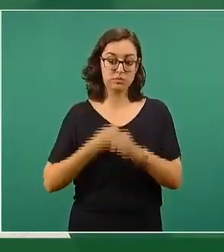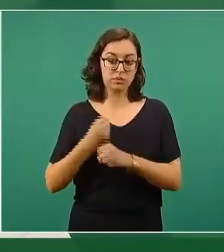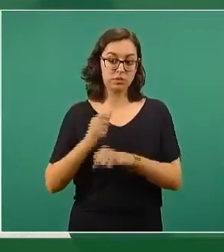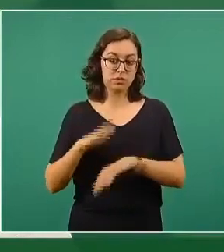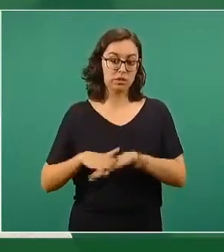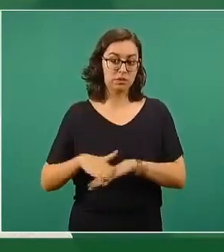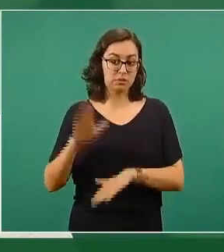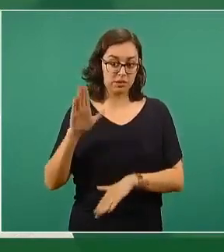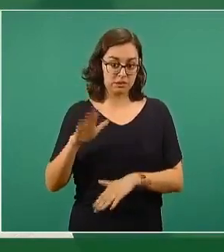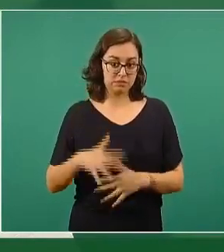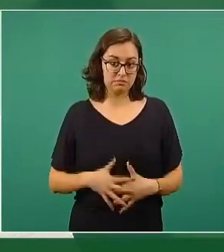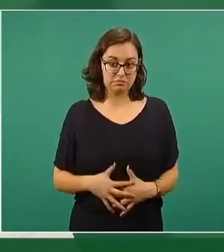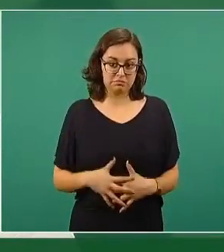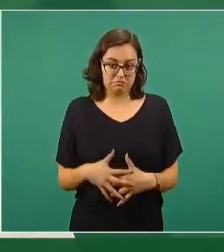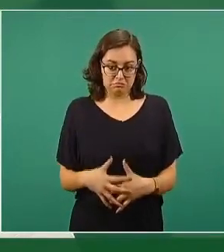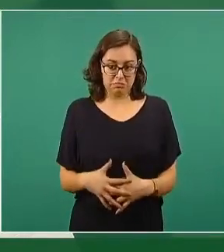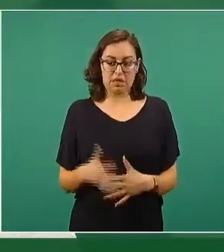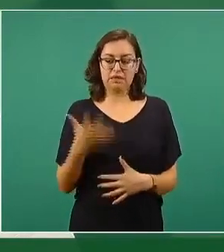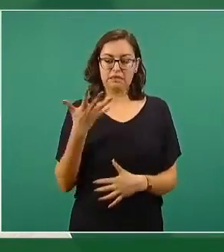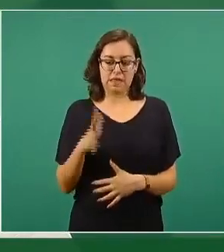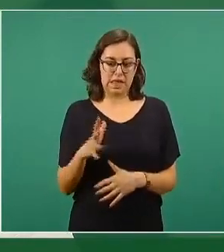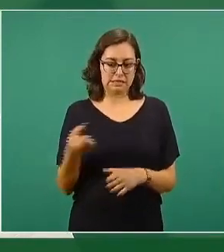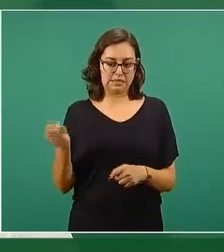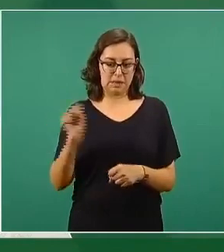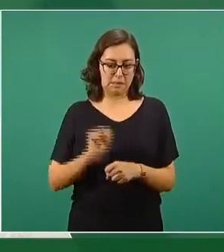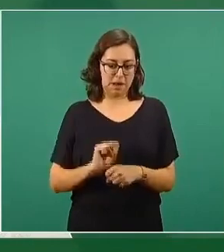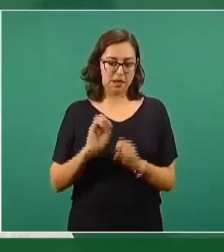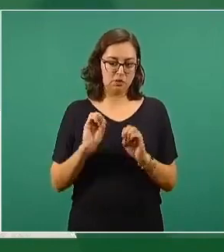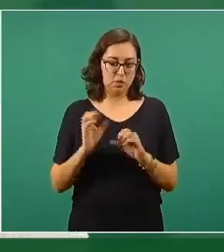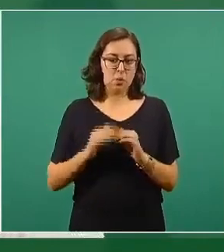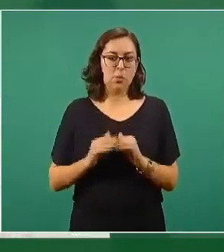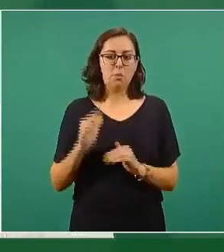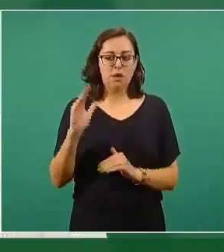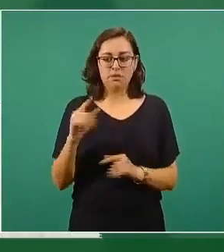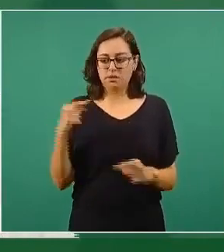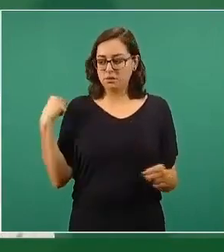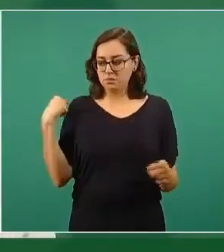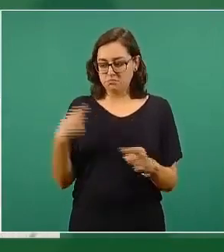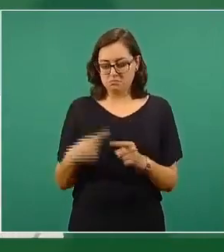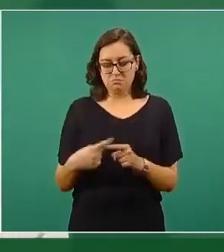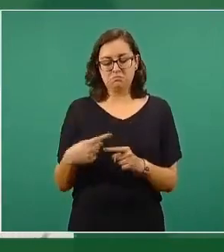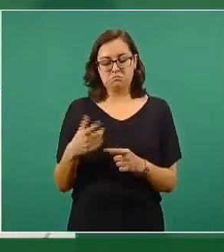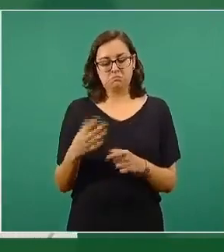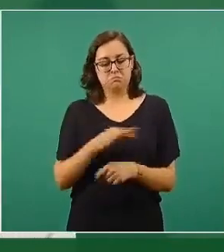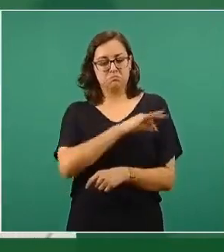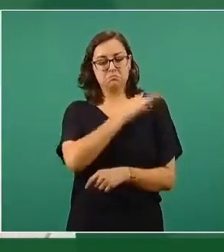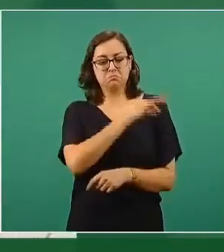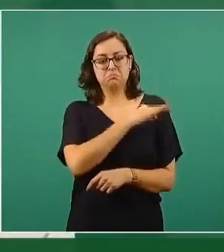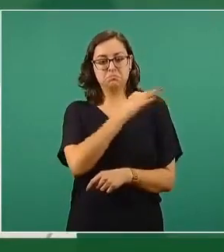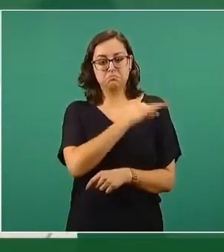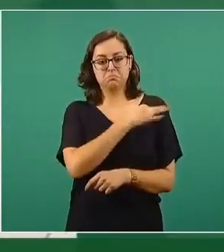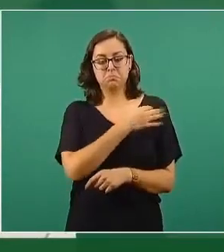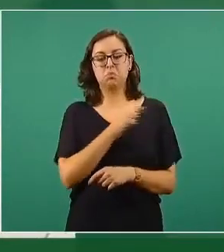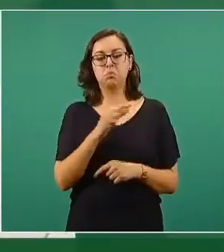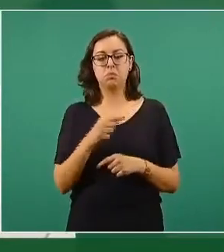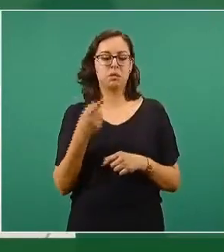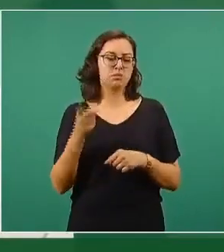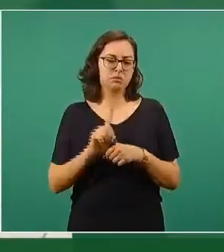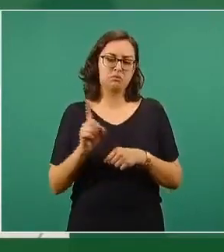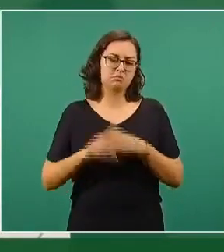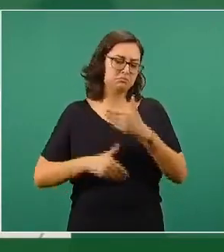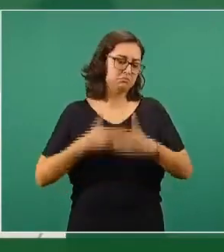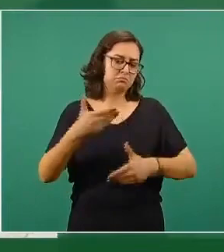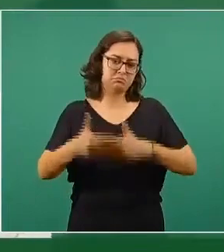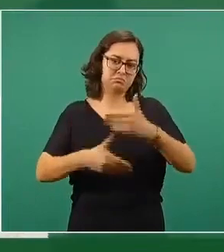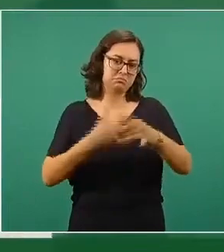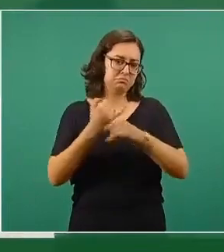10 o más semanas de embarazo, que hasta el momento han sido vacunadas hasta el corte de esta mañana. Esto lo iremos actualizando periódicamente,